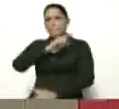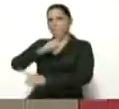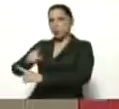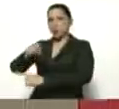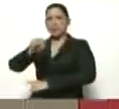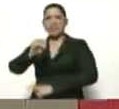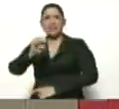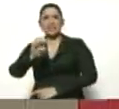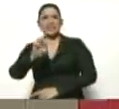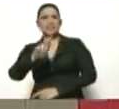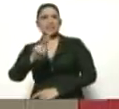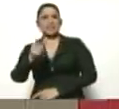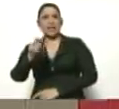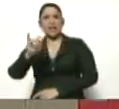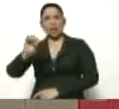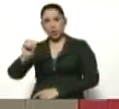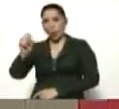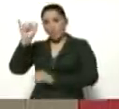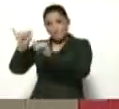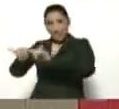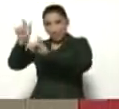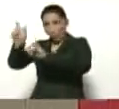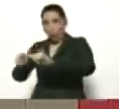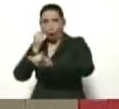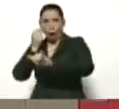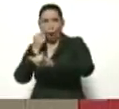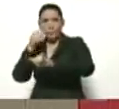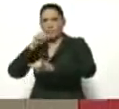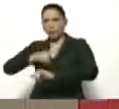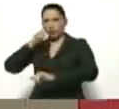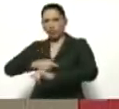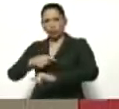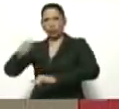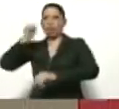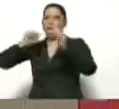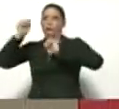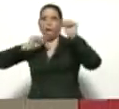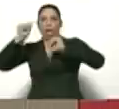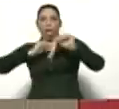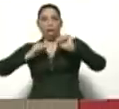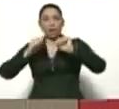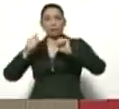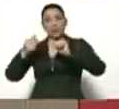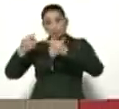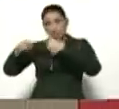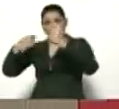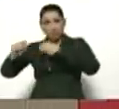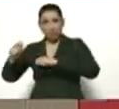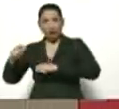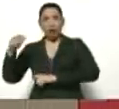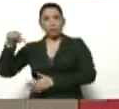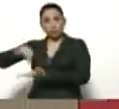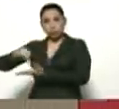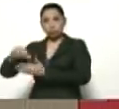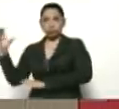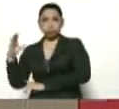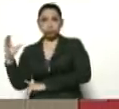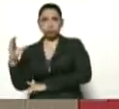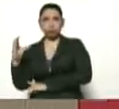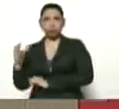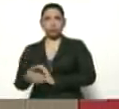sería vergara en el mismo del episodio de prostitutas y aguardiente y tiendas en cúcuta junto a la ya famosa roxana de